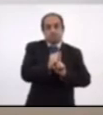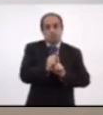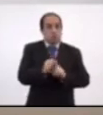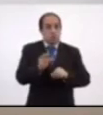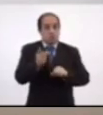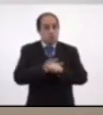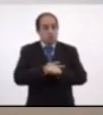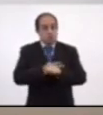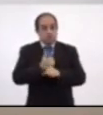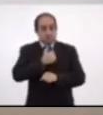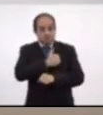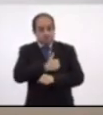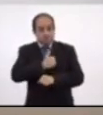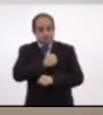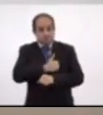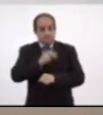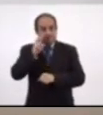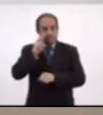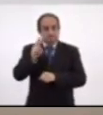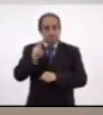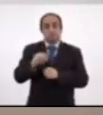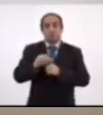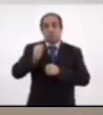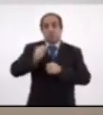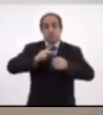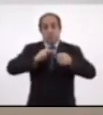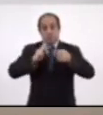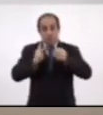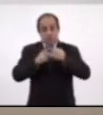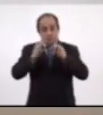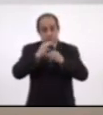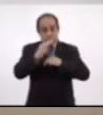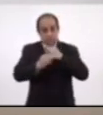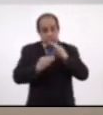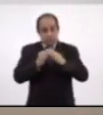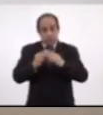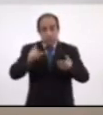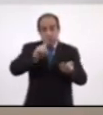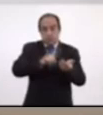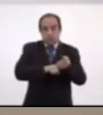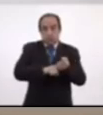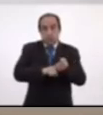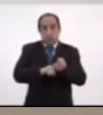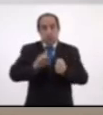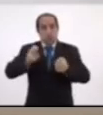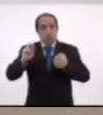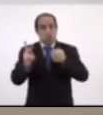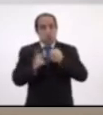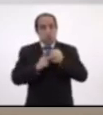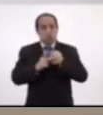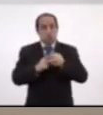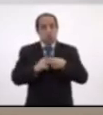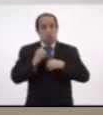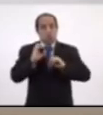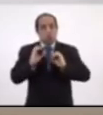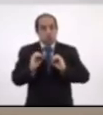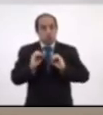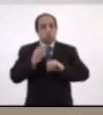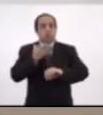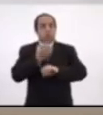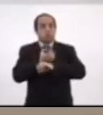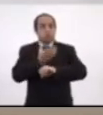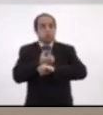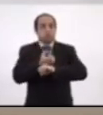ocurriera lo que lamentablemente estábamos viendo en otros países del mundo, particularmente en Europa y también en Estados Unidos,